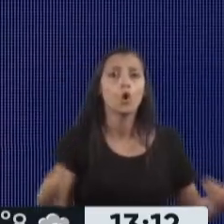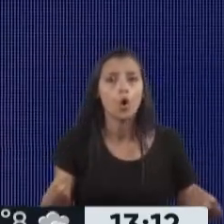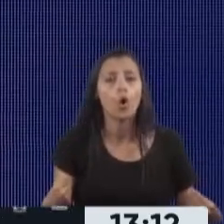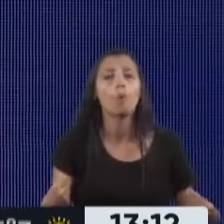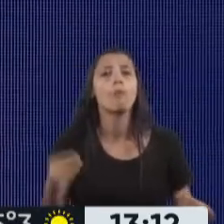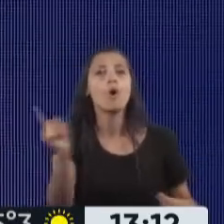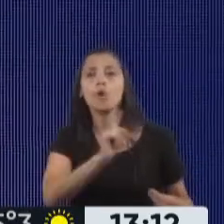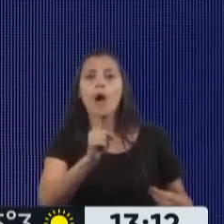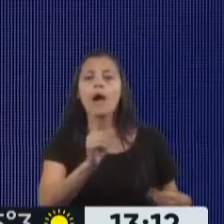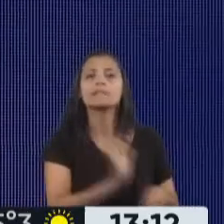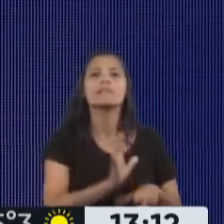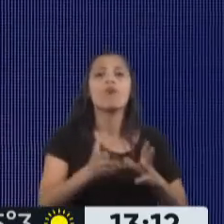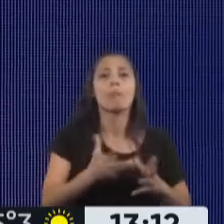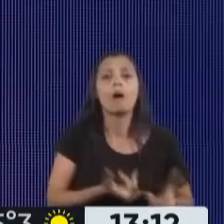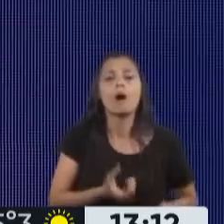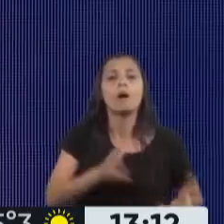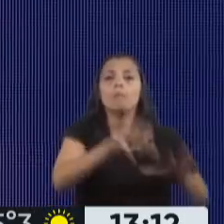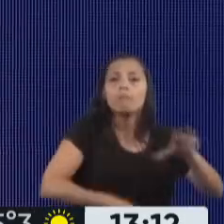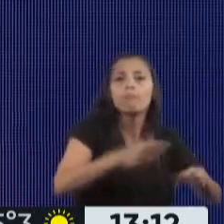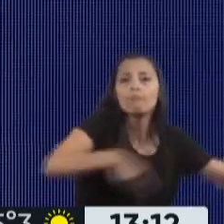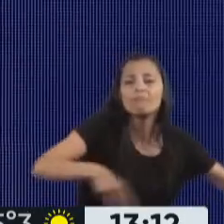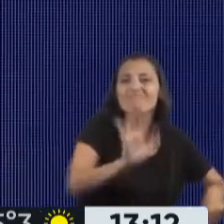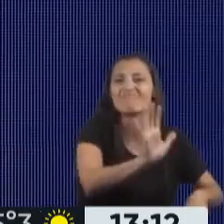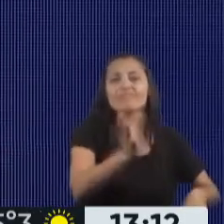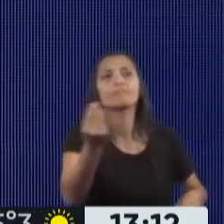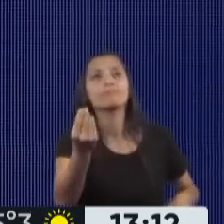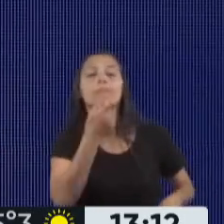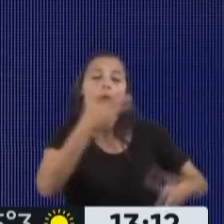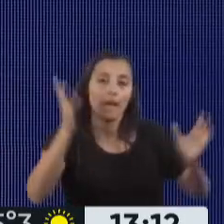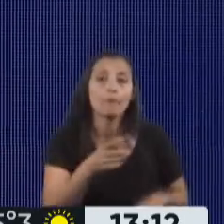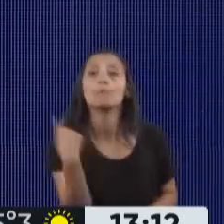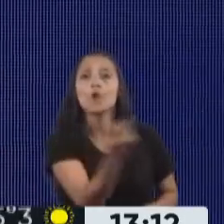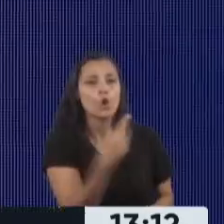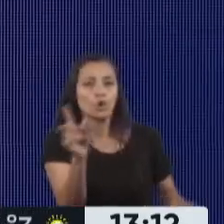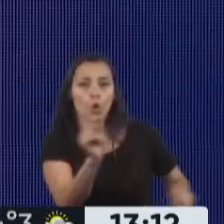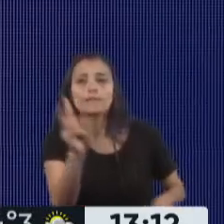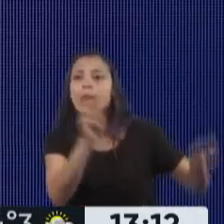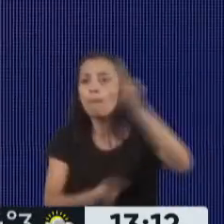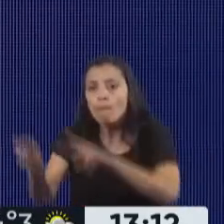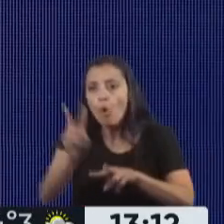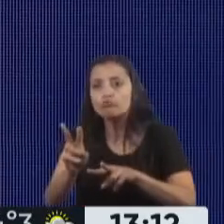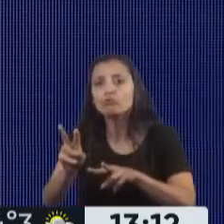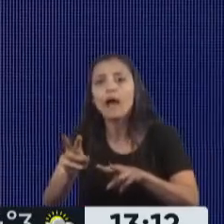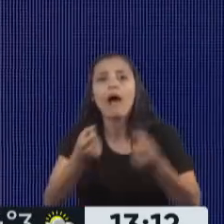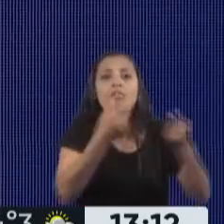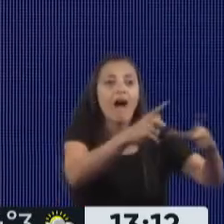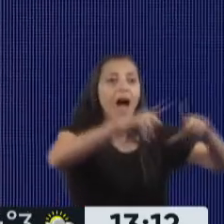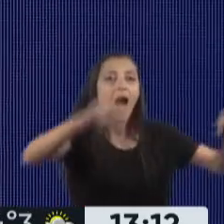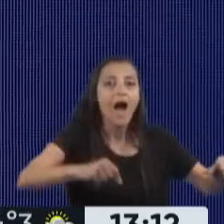una expropiación, es decir, nosotros no recurrimos a la violencia de un plan